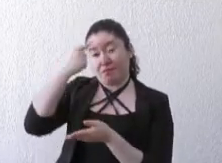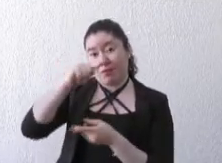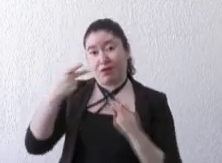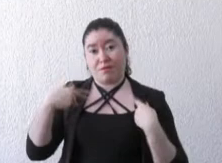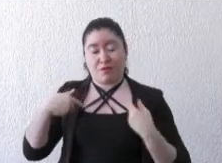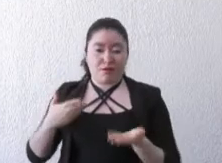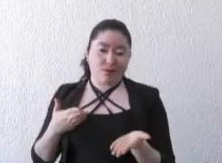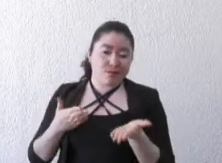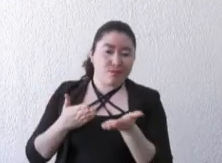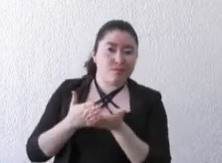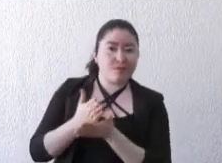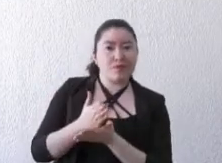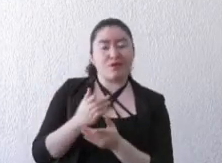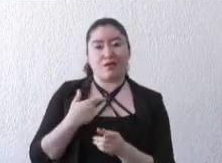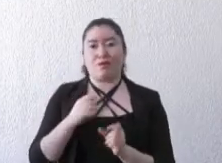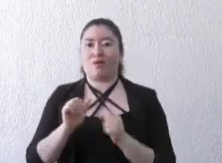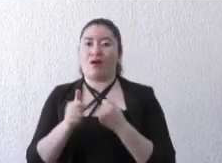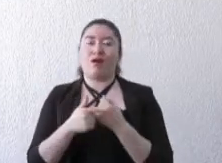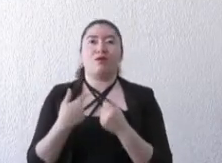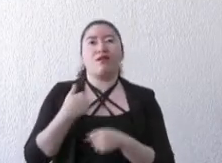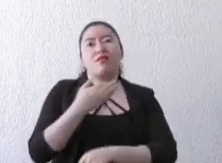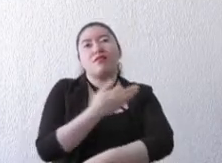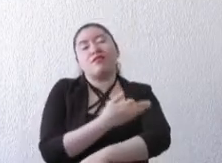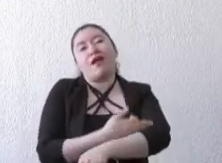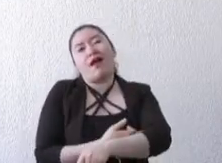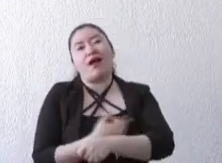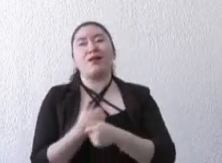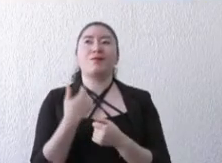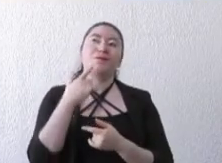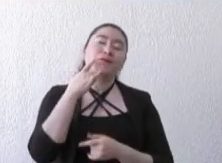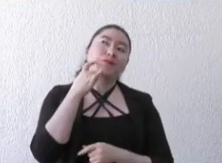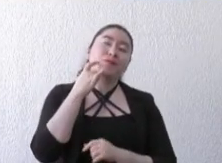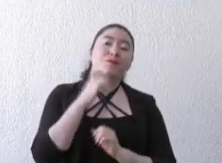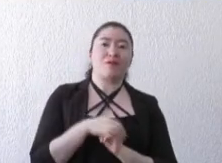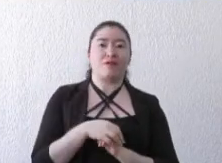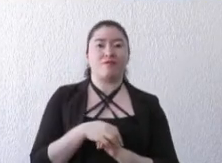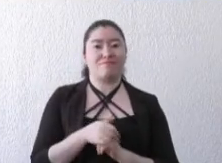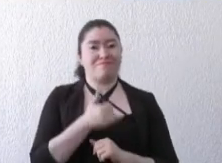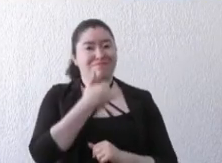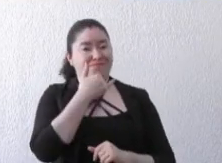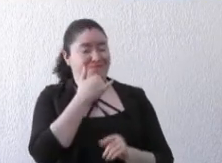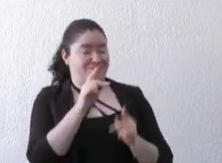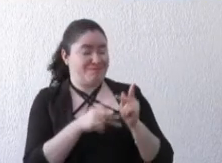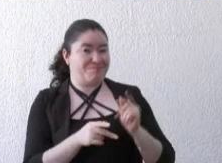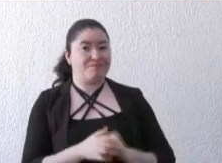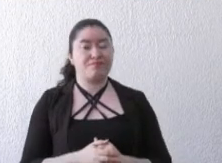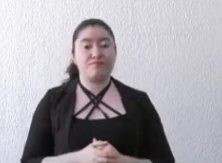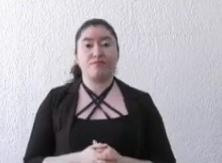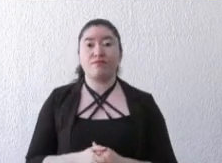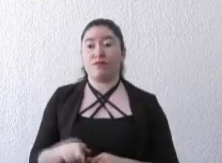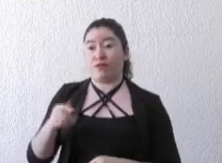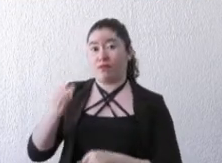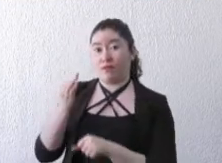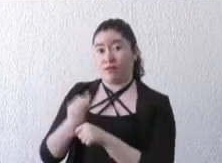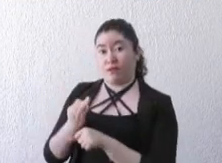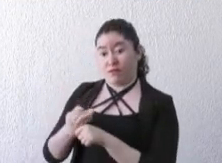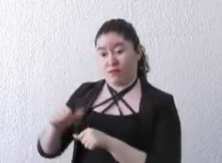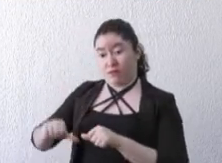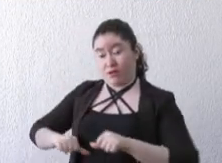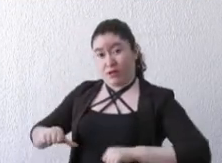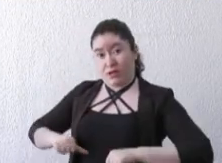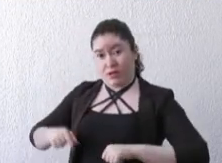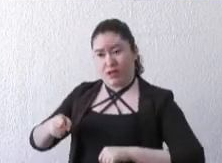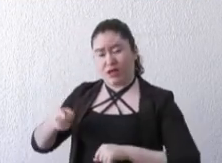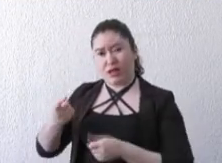pasar y resolver la tarde. Perdón, era una puntualización. ¿Las personas que pueden encontrar distinto en este faro en comparación con los otros faros ya